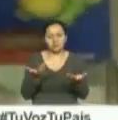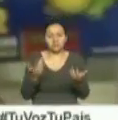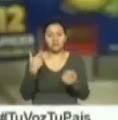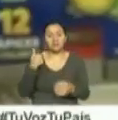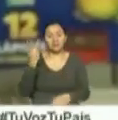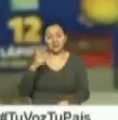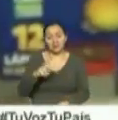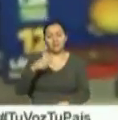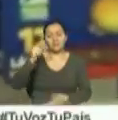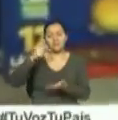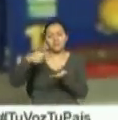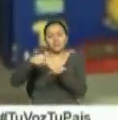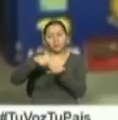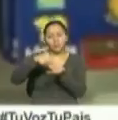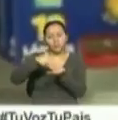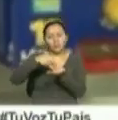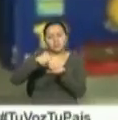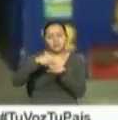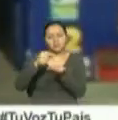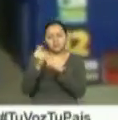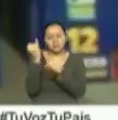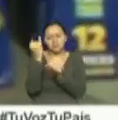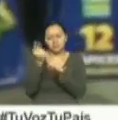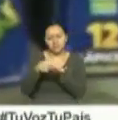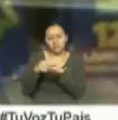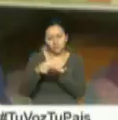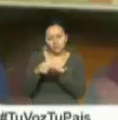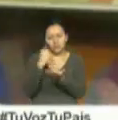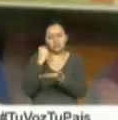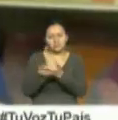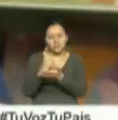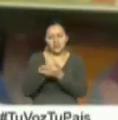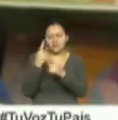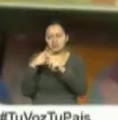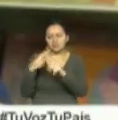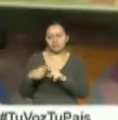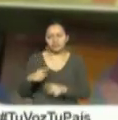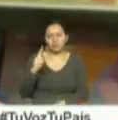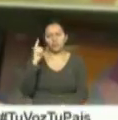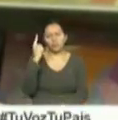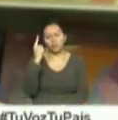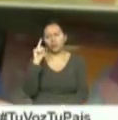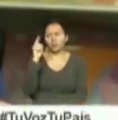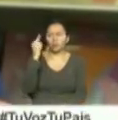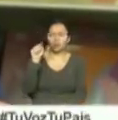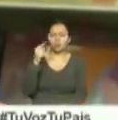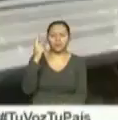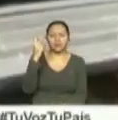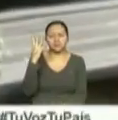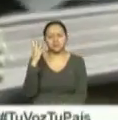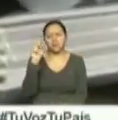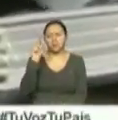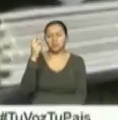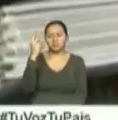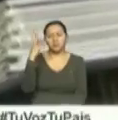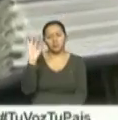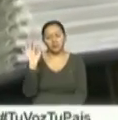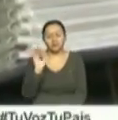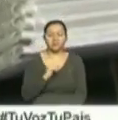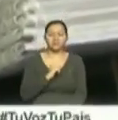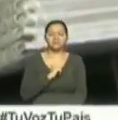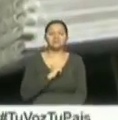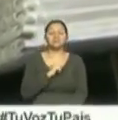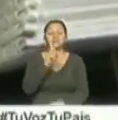tenemos una gama, un sinnúmero de marcas que vienen pinturas desde $1, $1.50. Otros